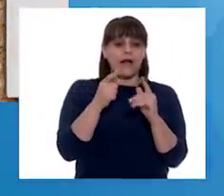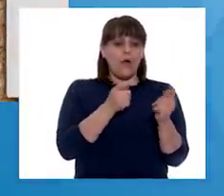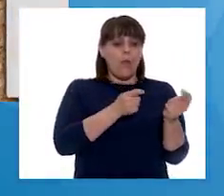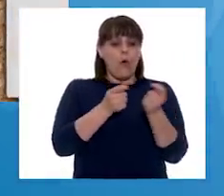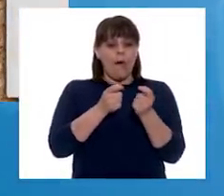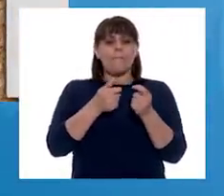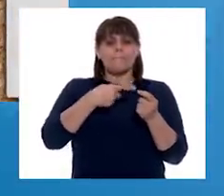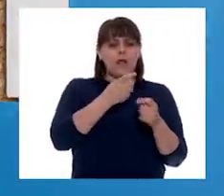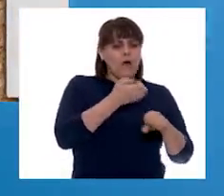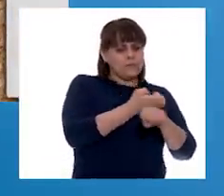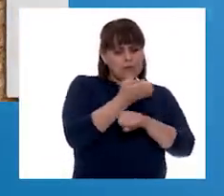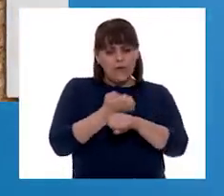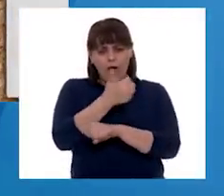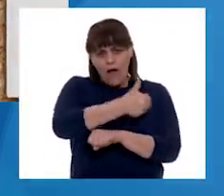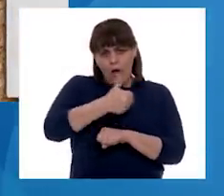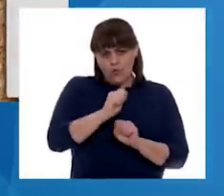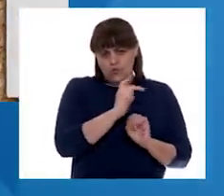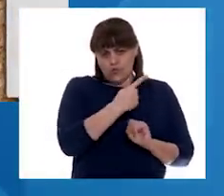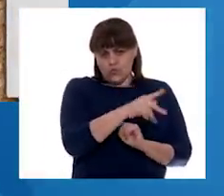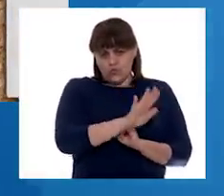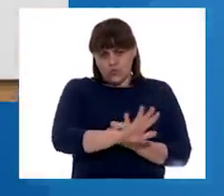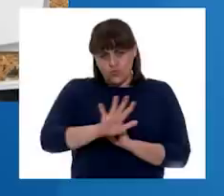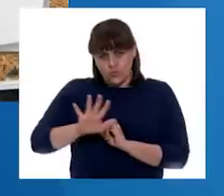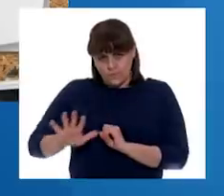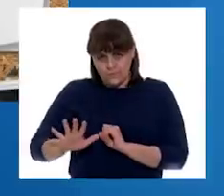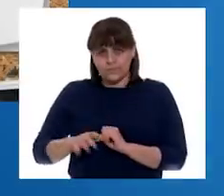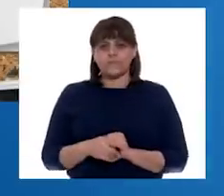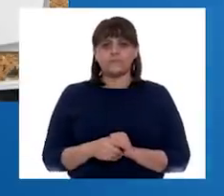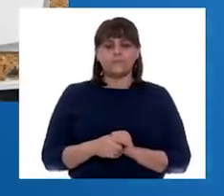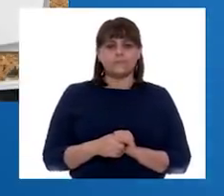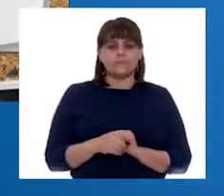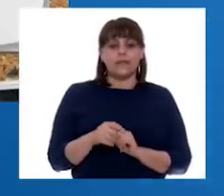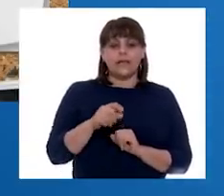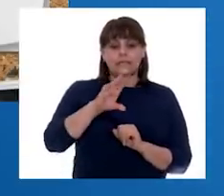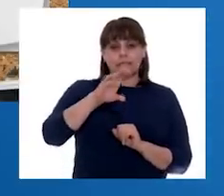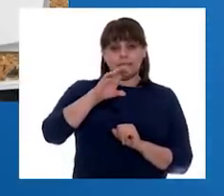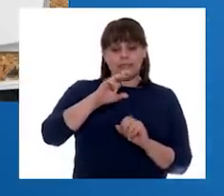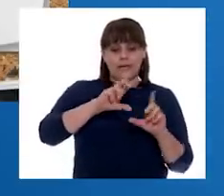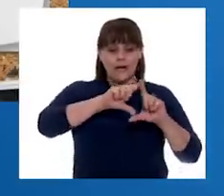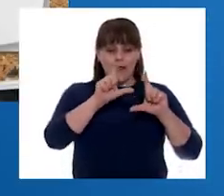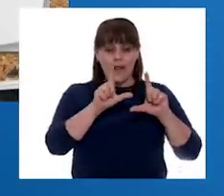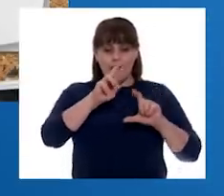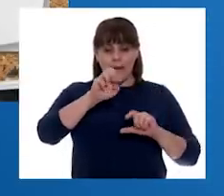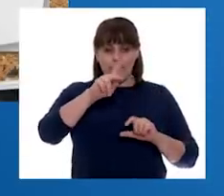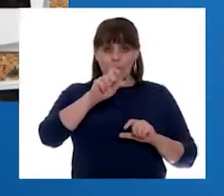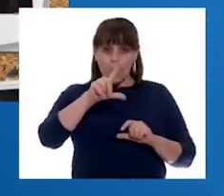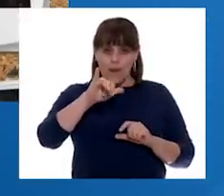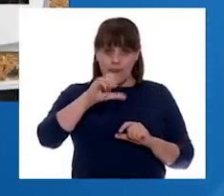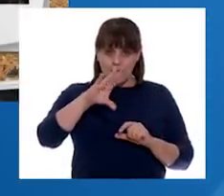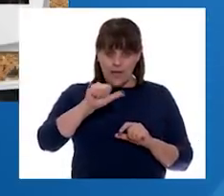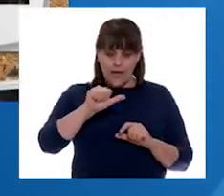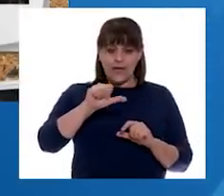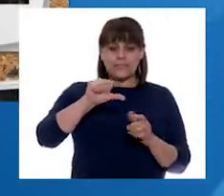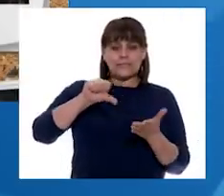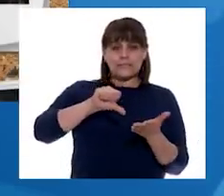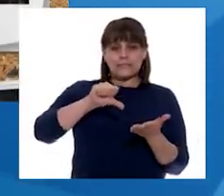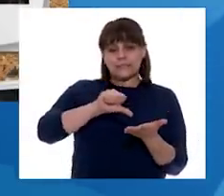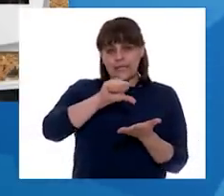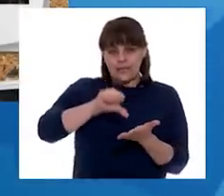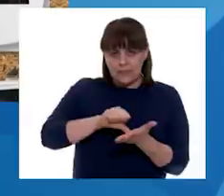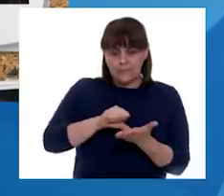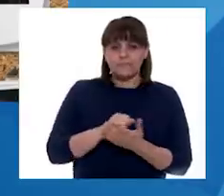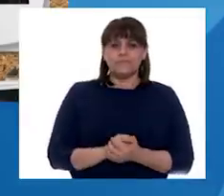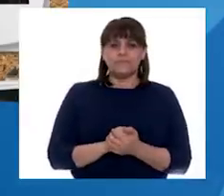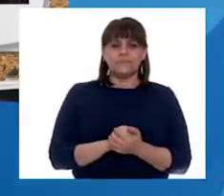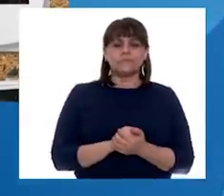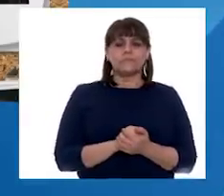autónomo. La República Central. Existe la división de poderes, pero se diferencia en que el presidente es